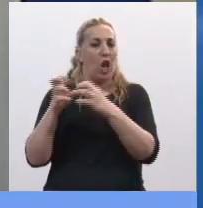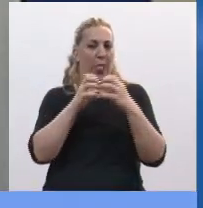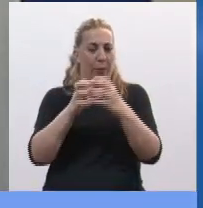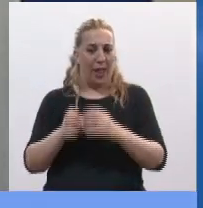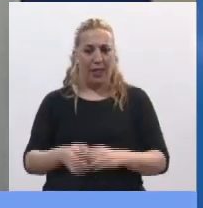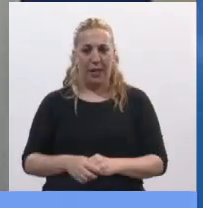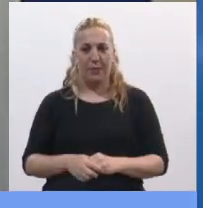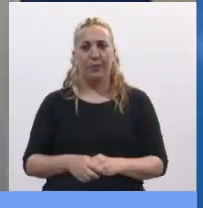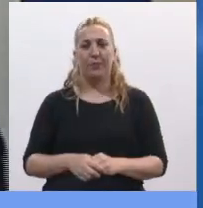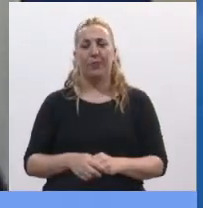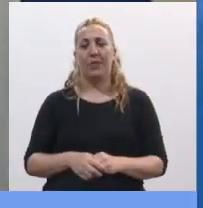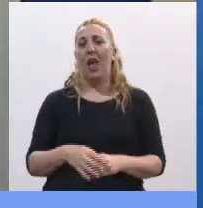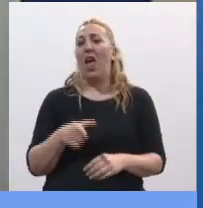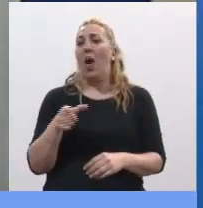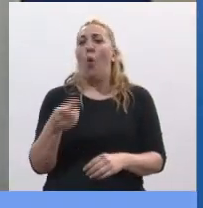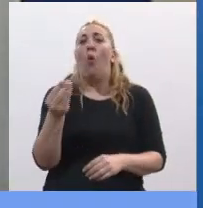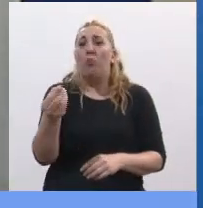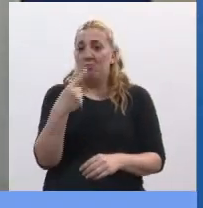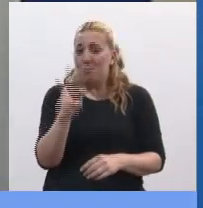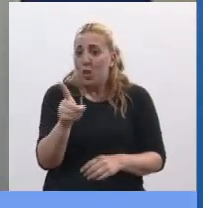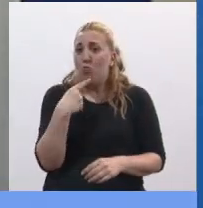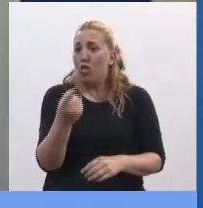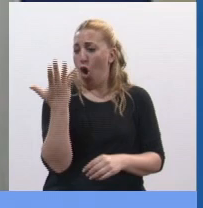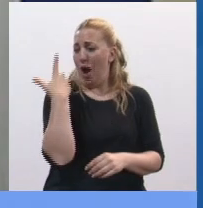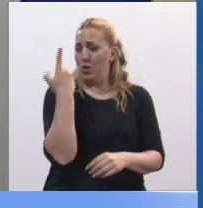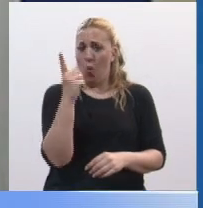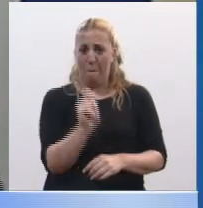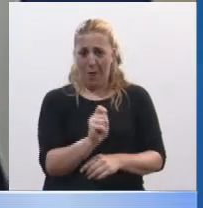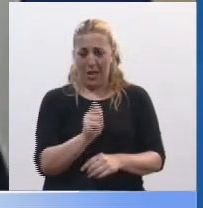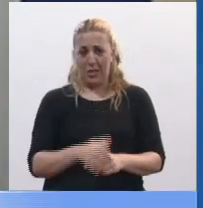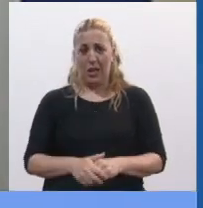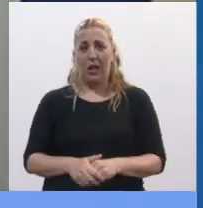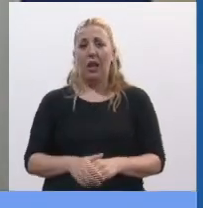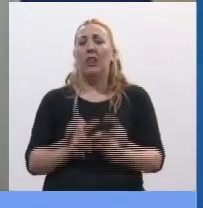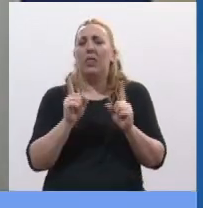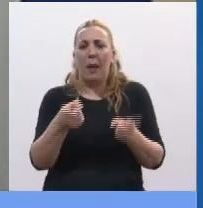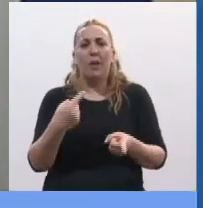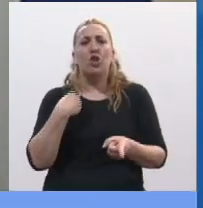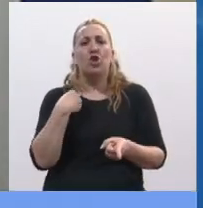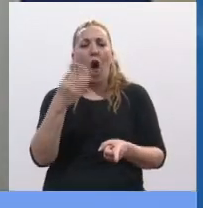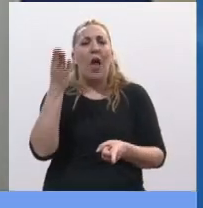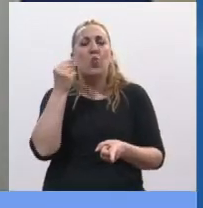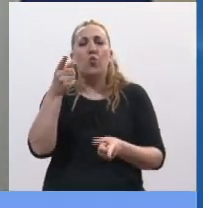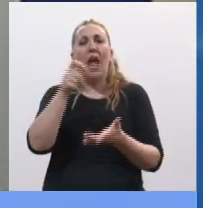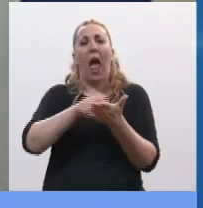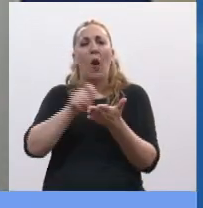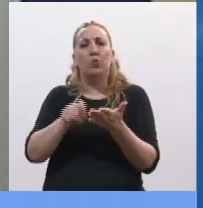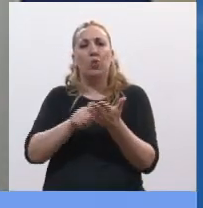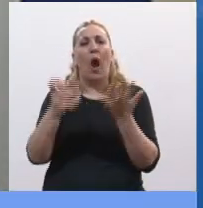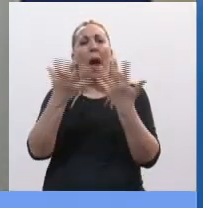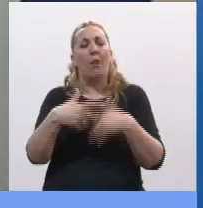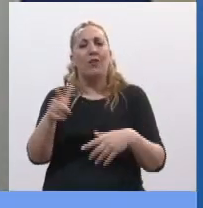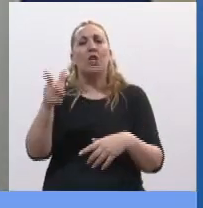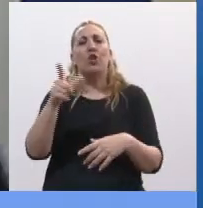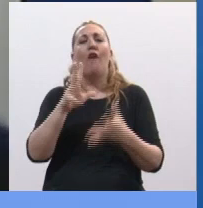discutamos. Esto fue hace un mes. Y además, públicamente yo escuché al autor del proyecto